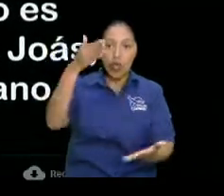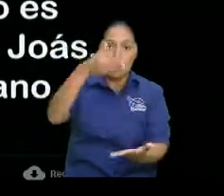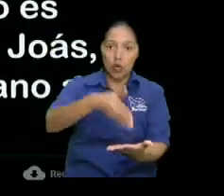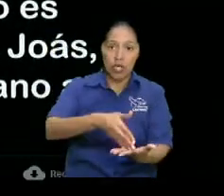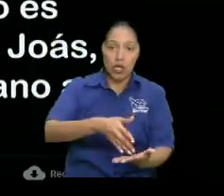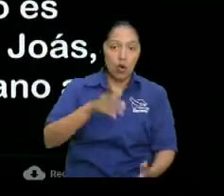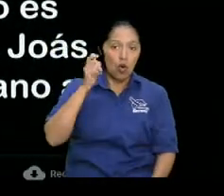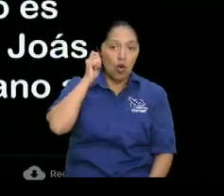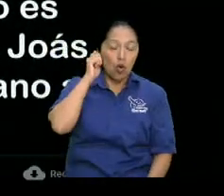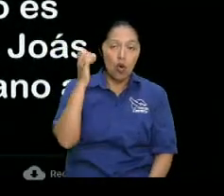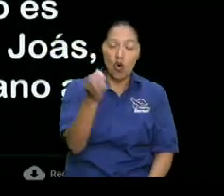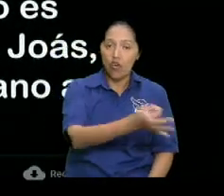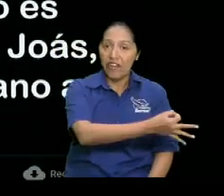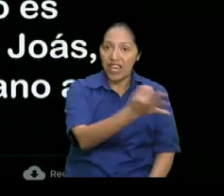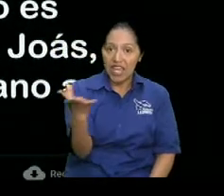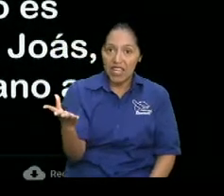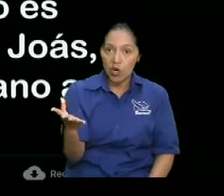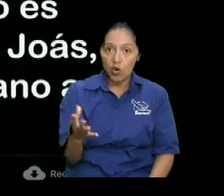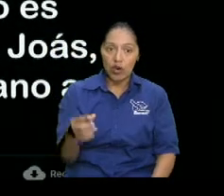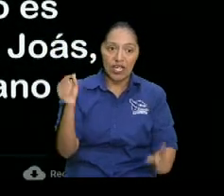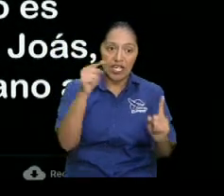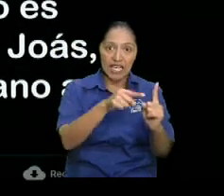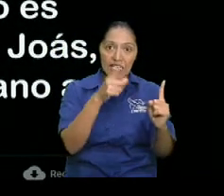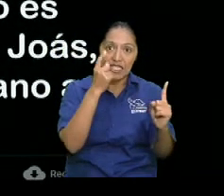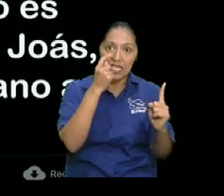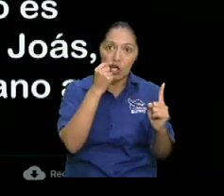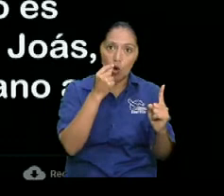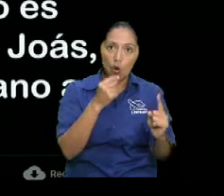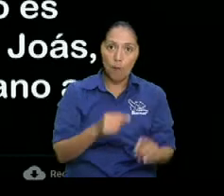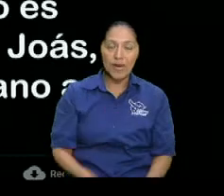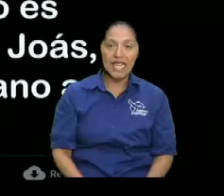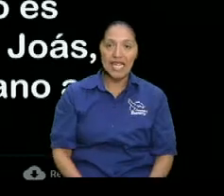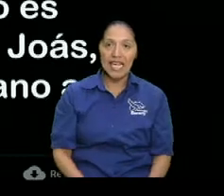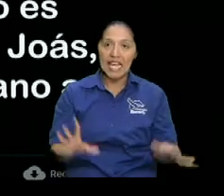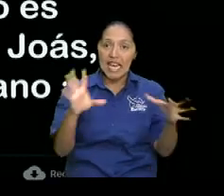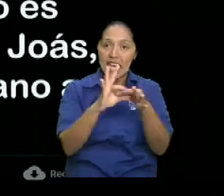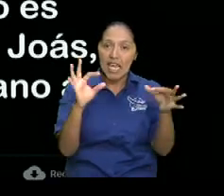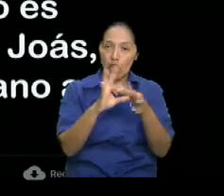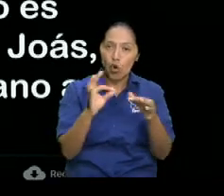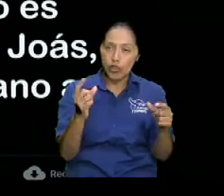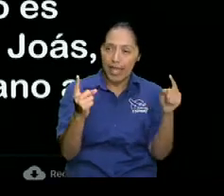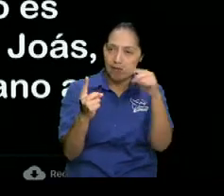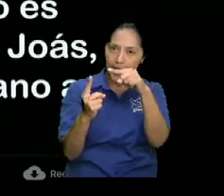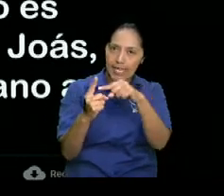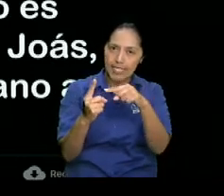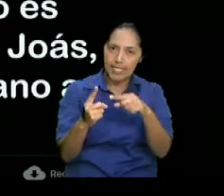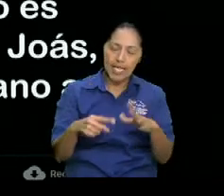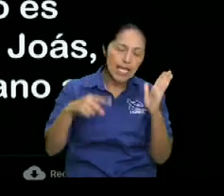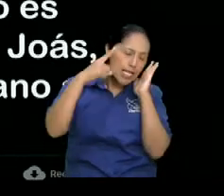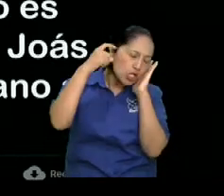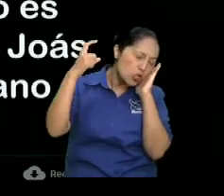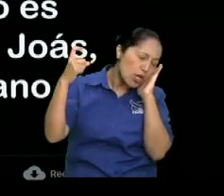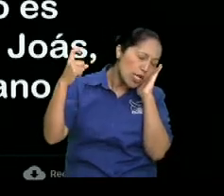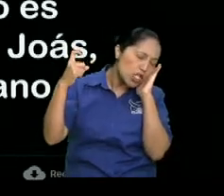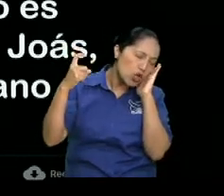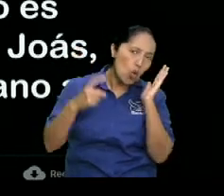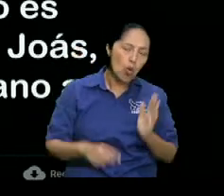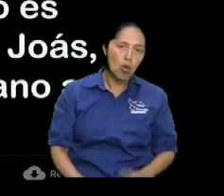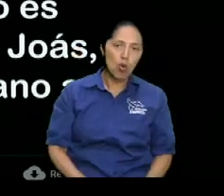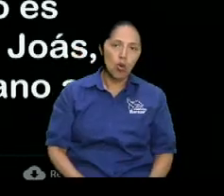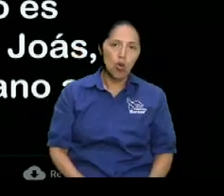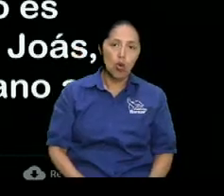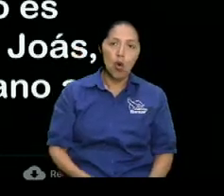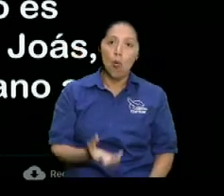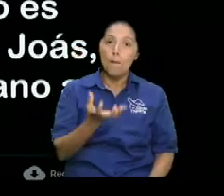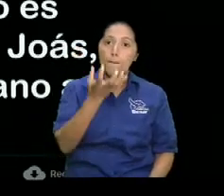Gedeón, he aquí que un hombre estaba contando un sueño a su amigo y le decía, he aquí tuve un sueño, un pan